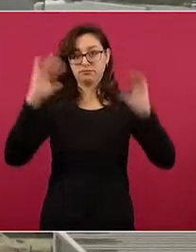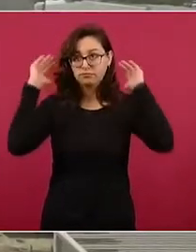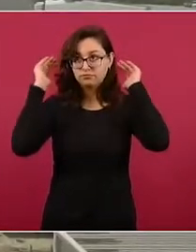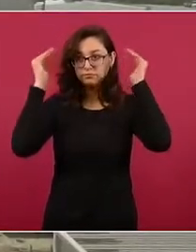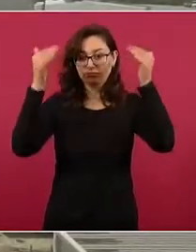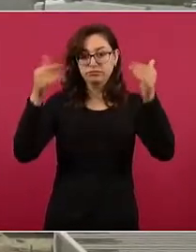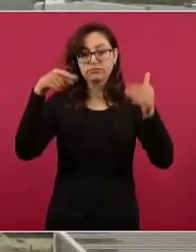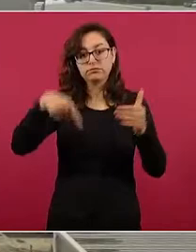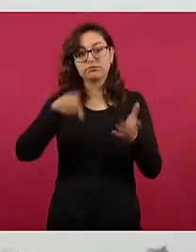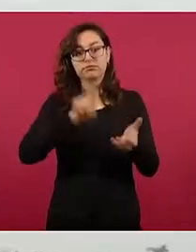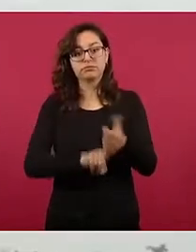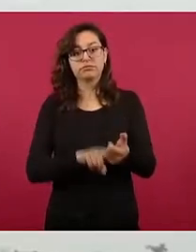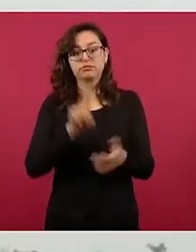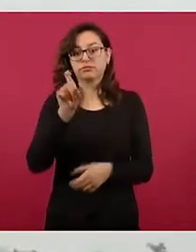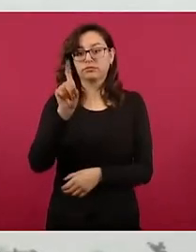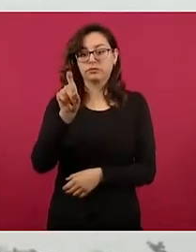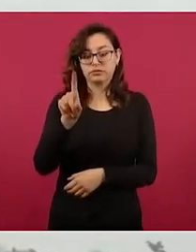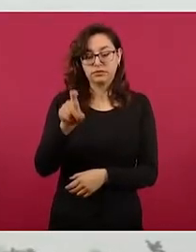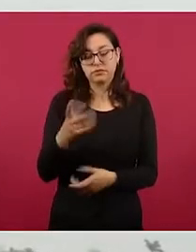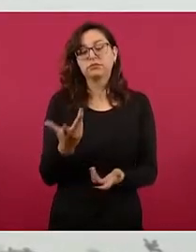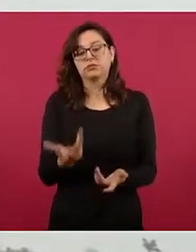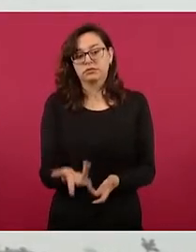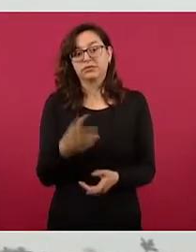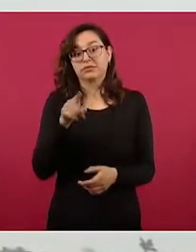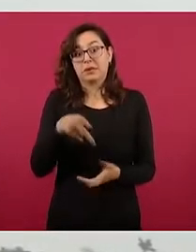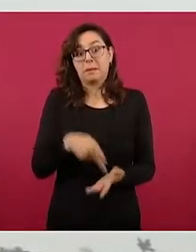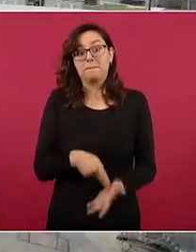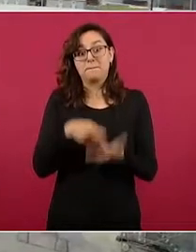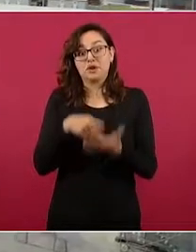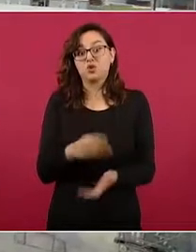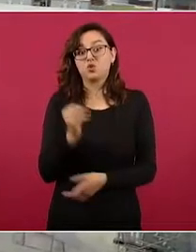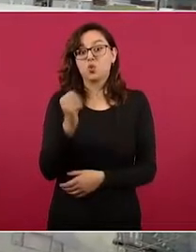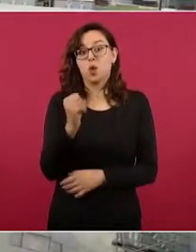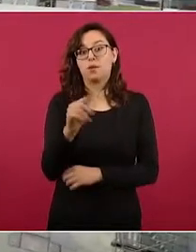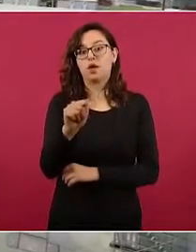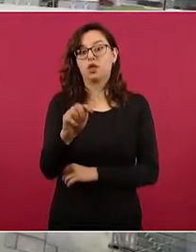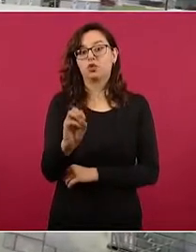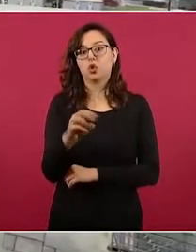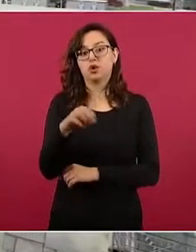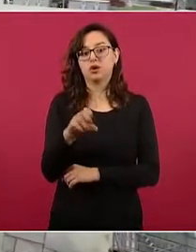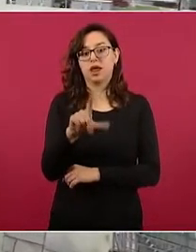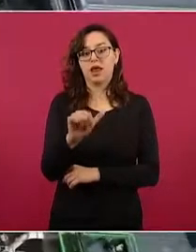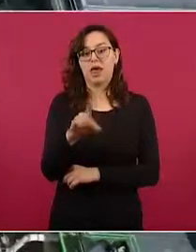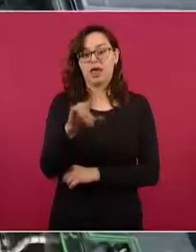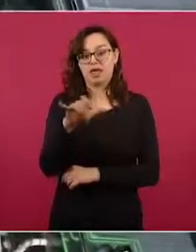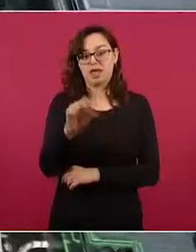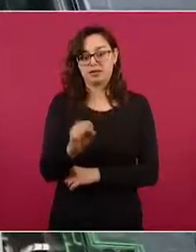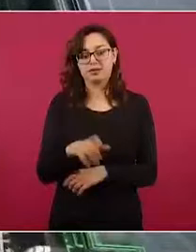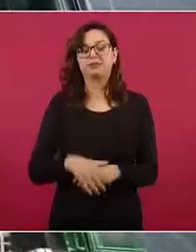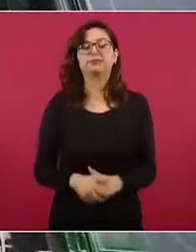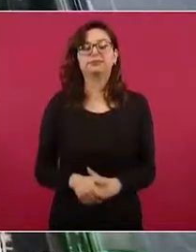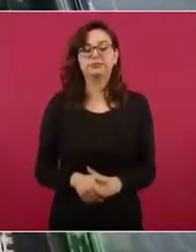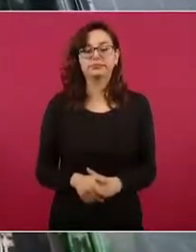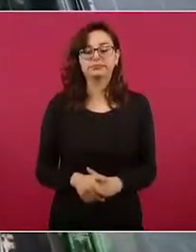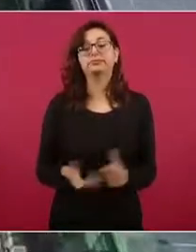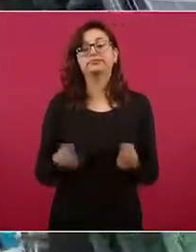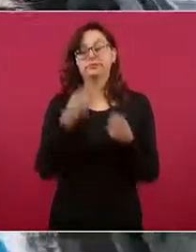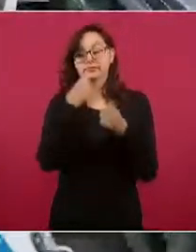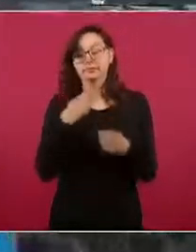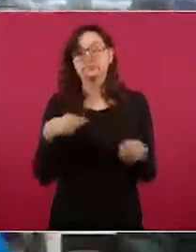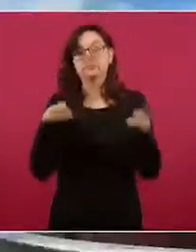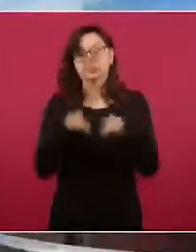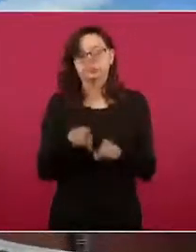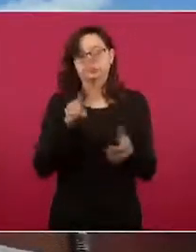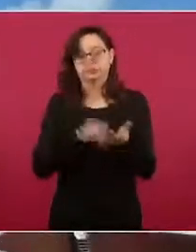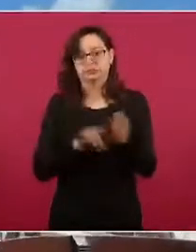de aguas amargas con un peso de casi 9 toneladas, en un tanque con capacidad de 55.000 barriles. Continúan también los trabajos de aislamiento térmico